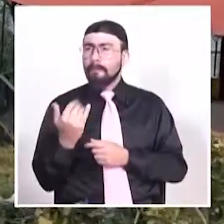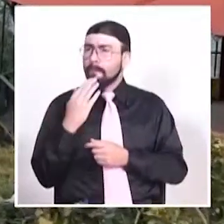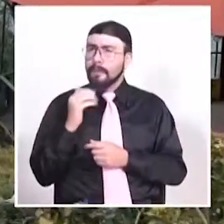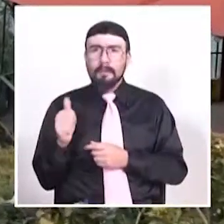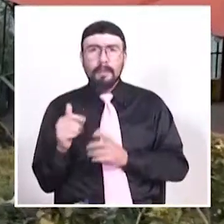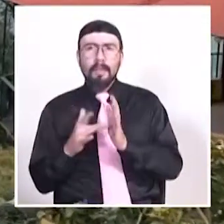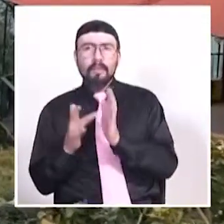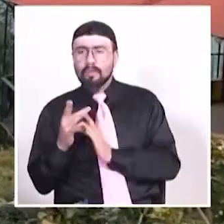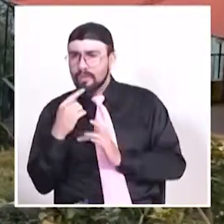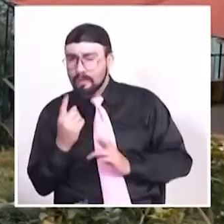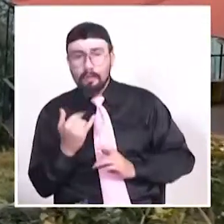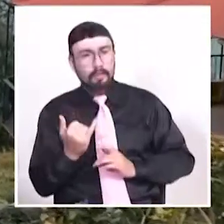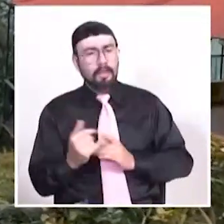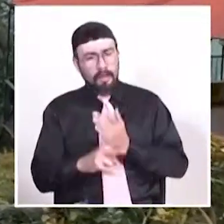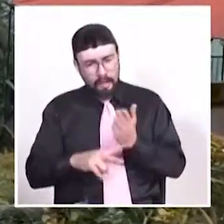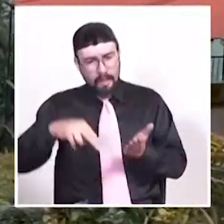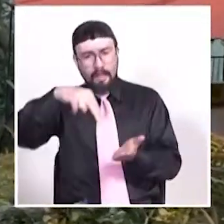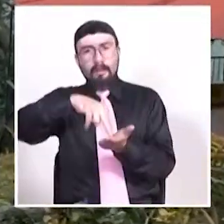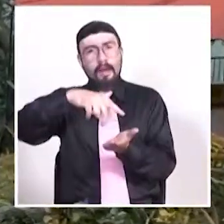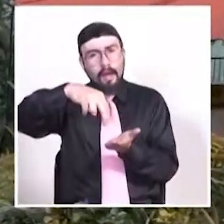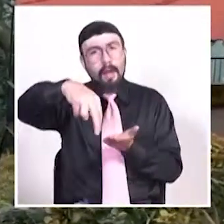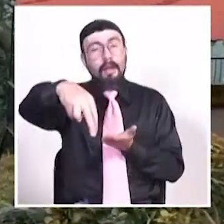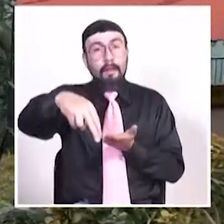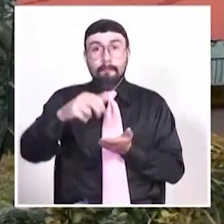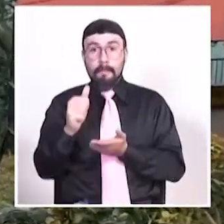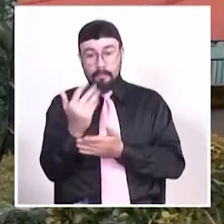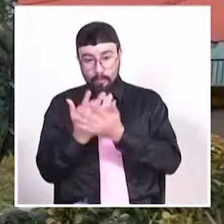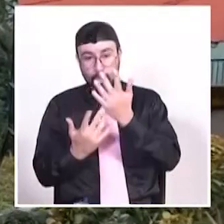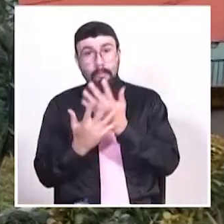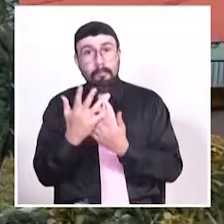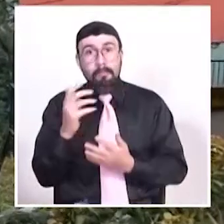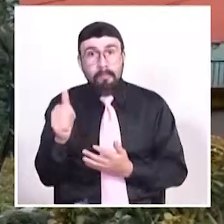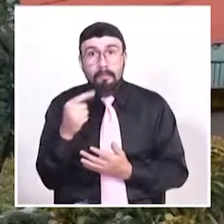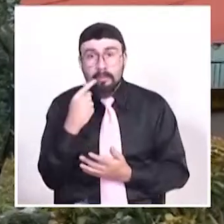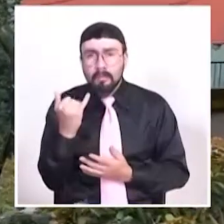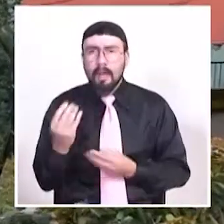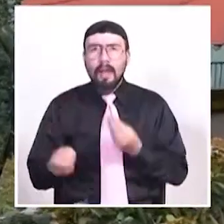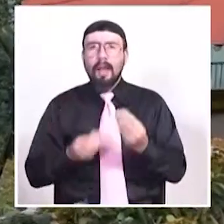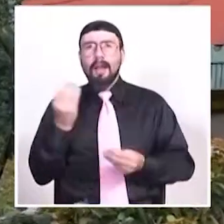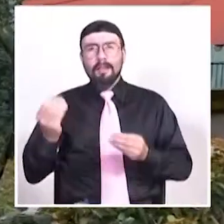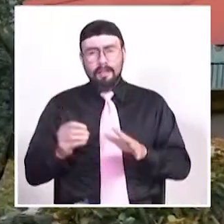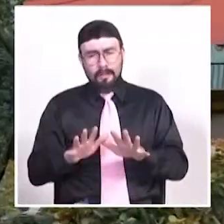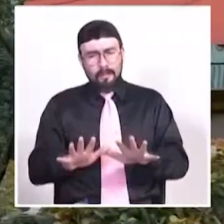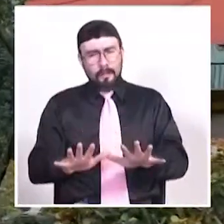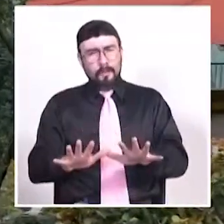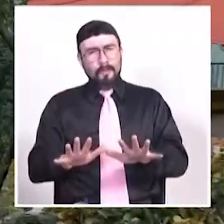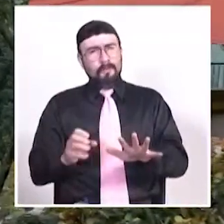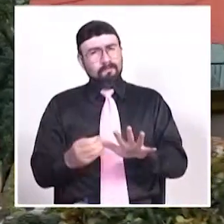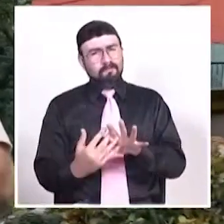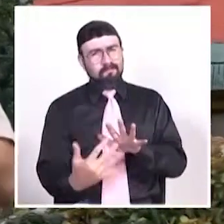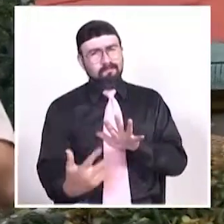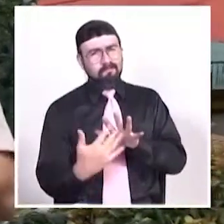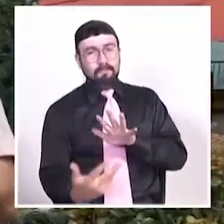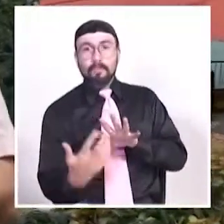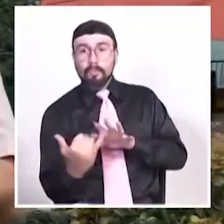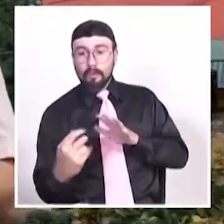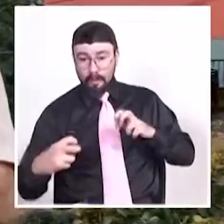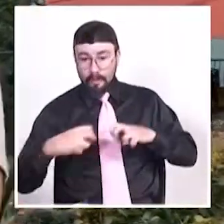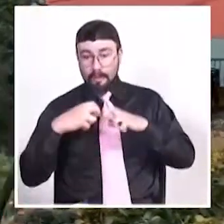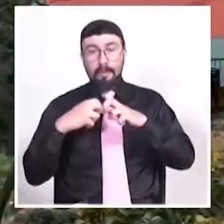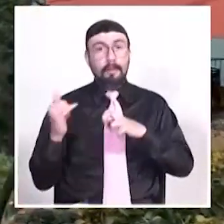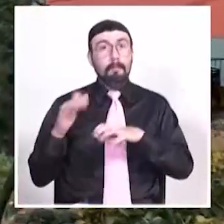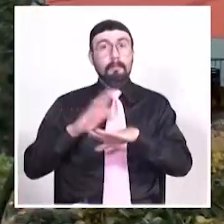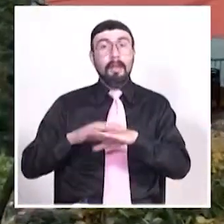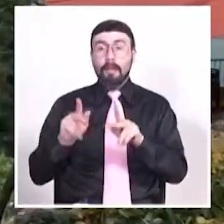levántate y anda. Y él a través de sus manos emanaba una energía que permitía a